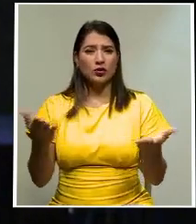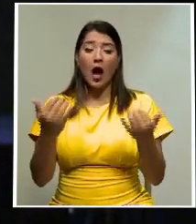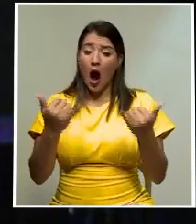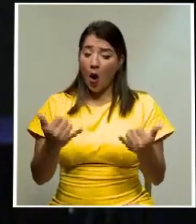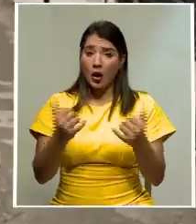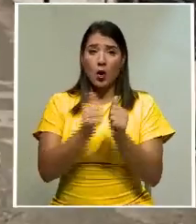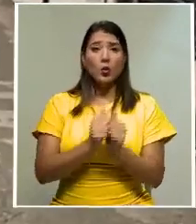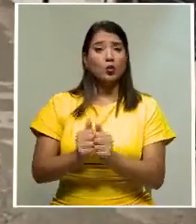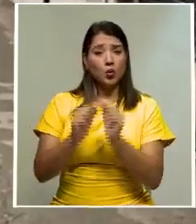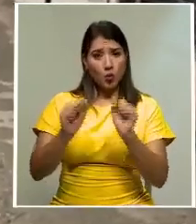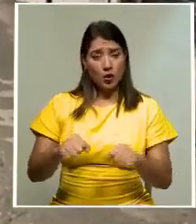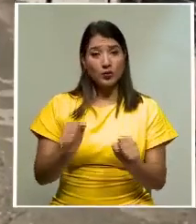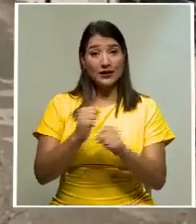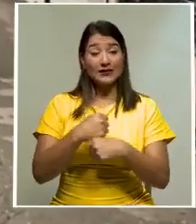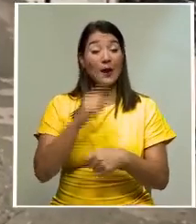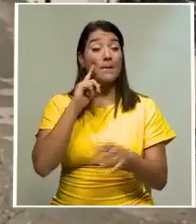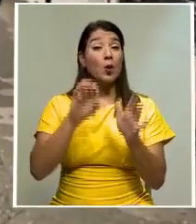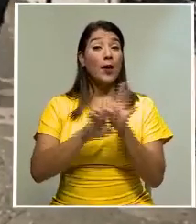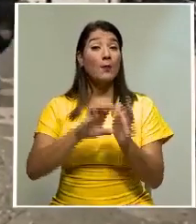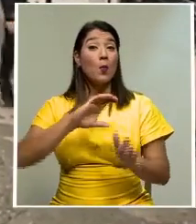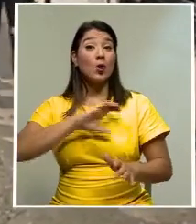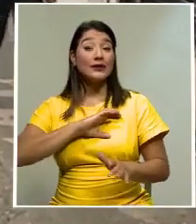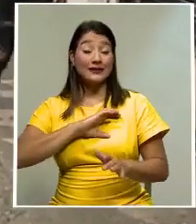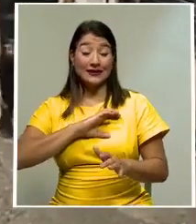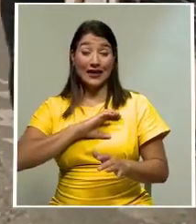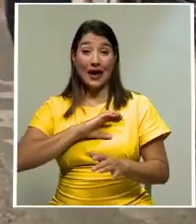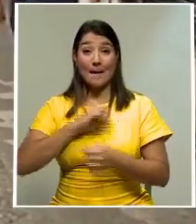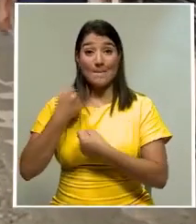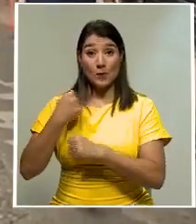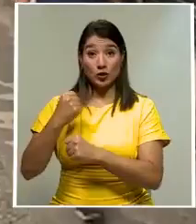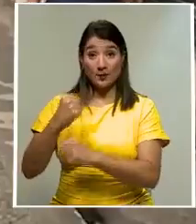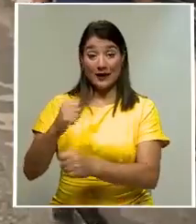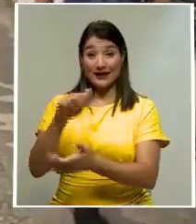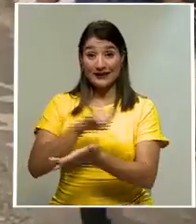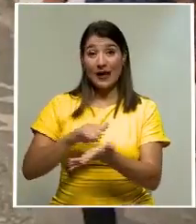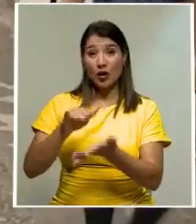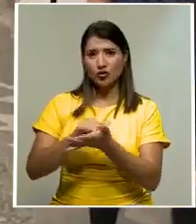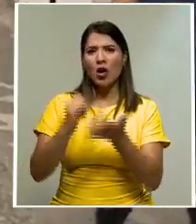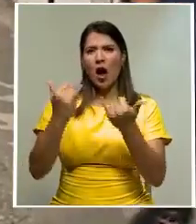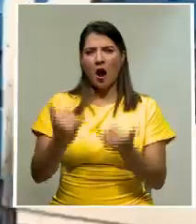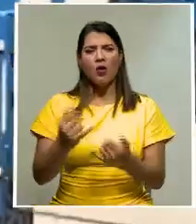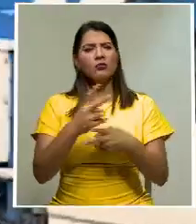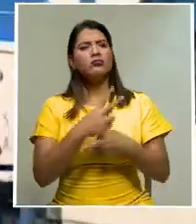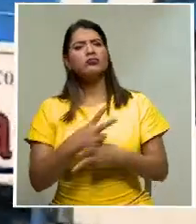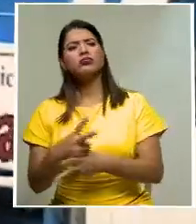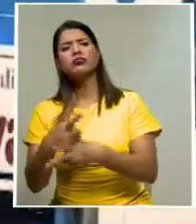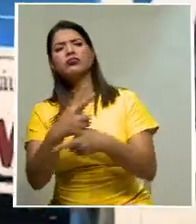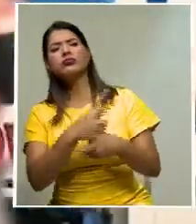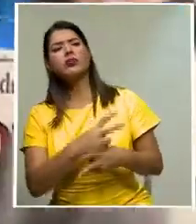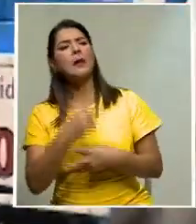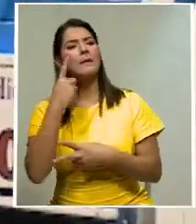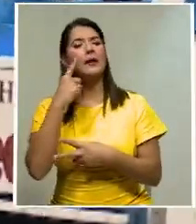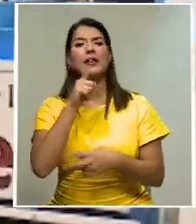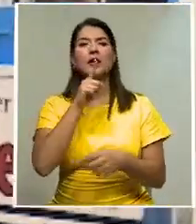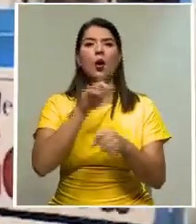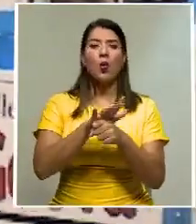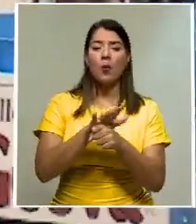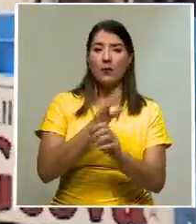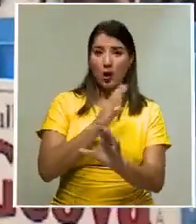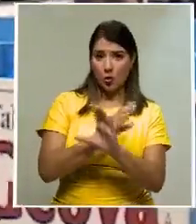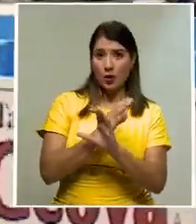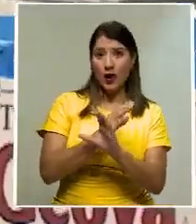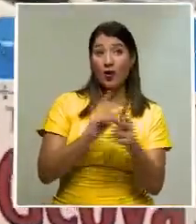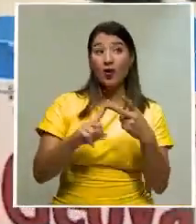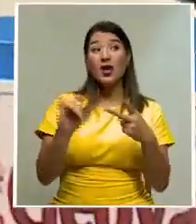hacer, ¿verdad? Por ejemplo, la Policía Municipal de San José realizará operaciones para vigilar por el buen cumplimiento de las medidas y en este caso por el cumplimiento del